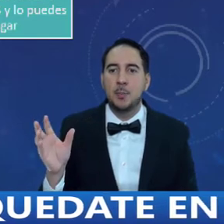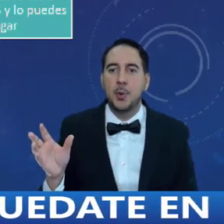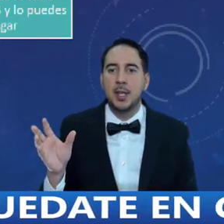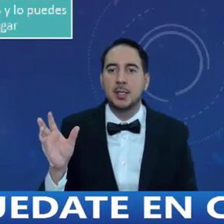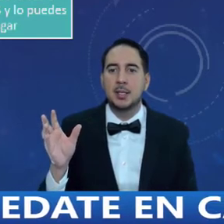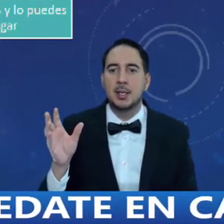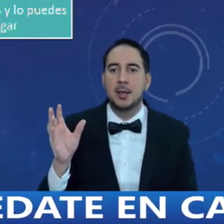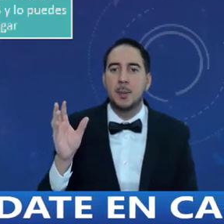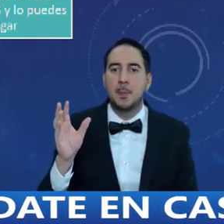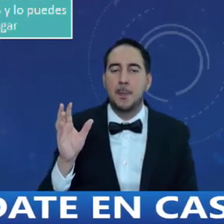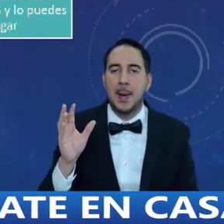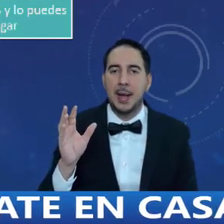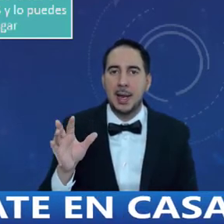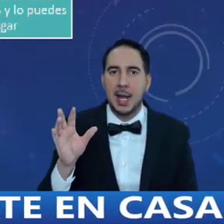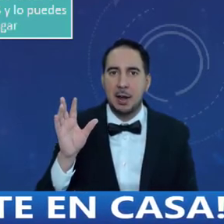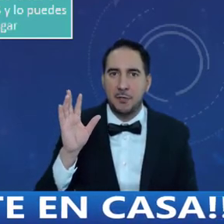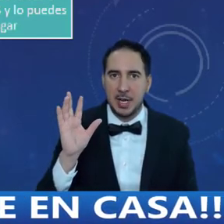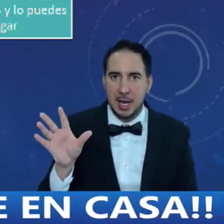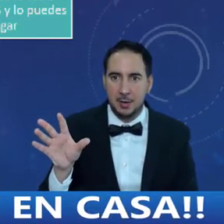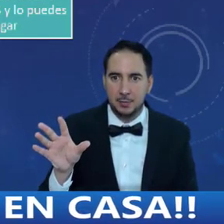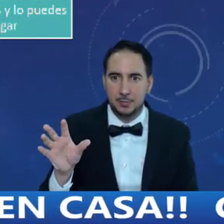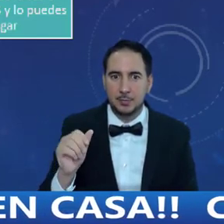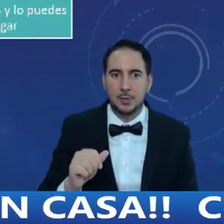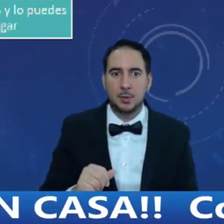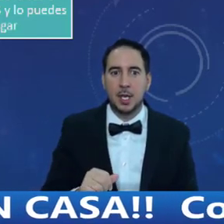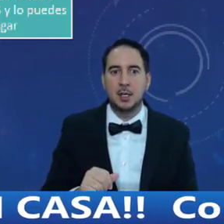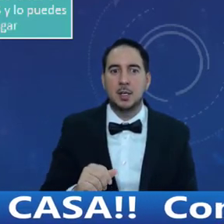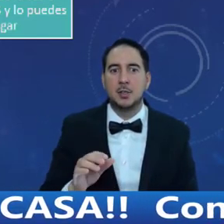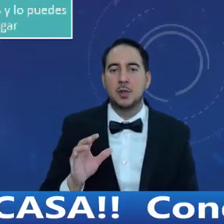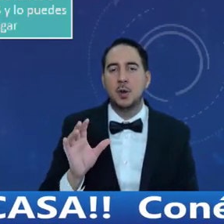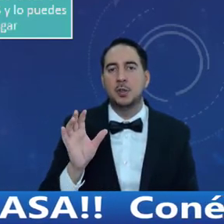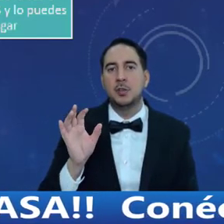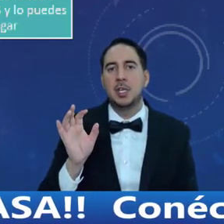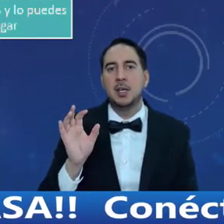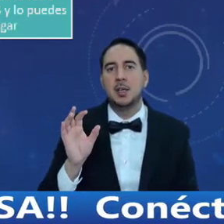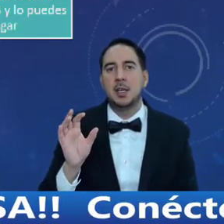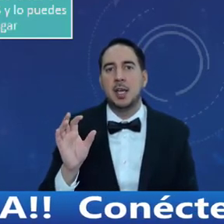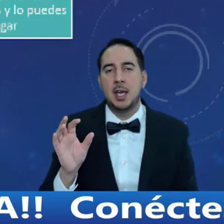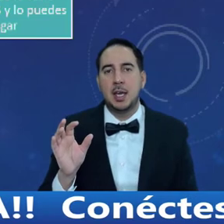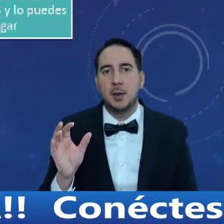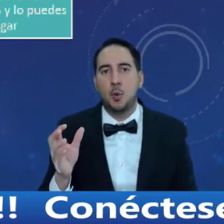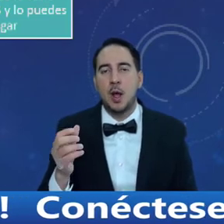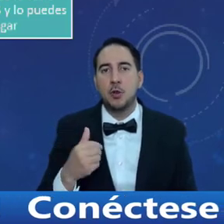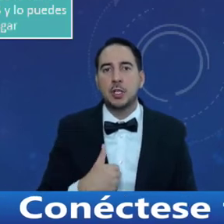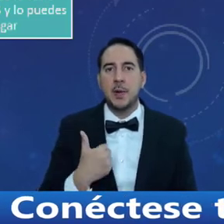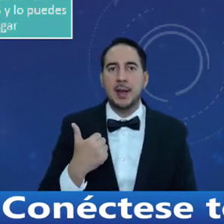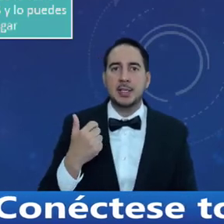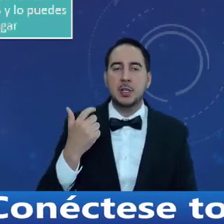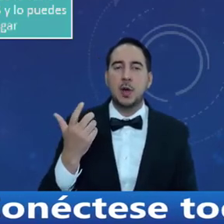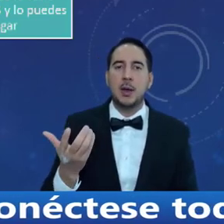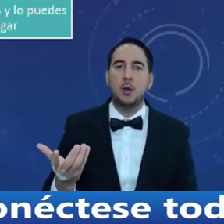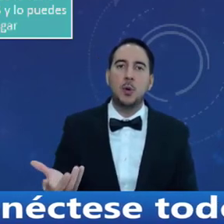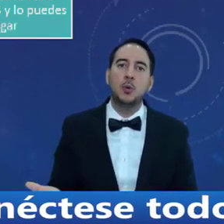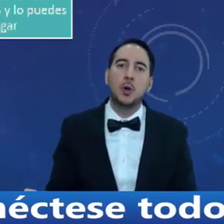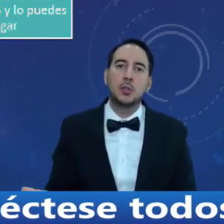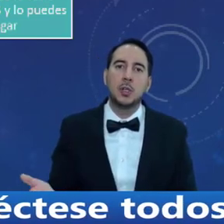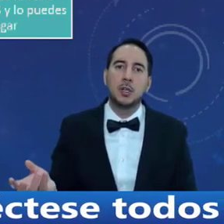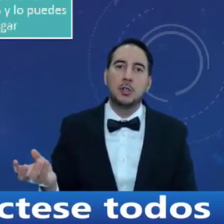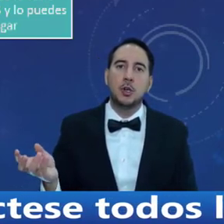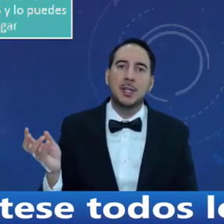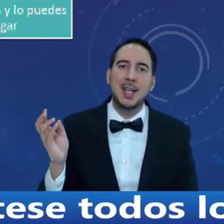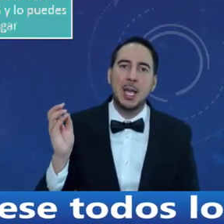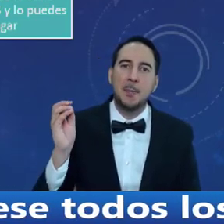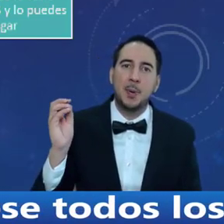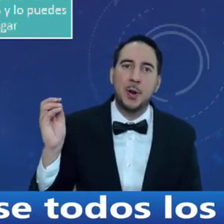y lo puedes pagar al final. ¿Ok? Entonces, cuando yo trabajaba en el casino, ganaba W2.